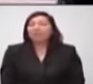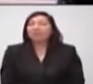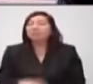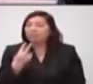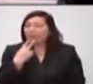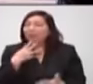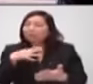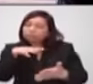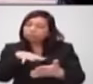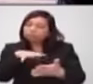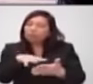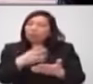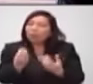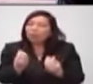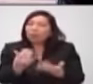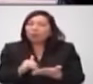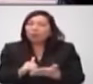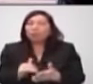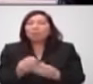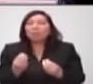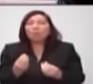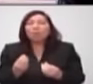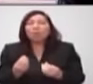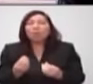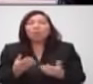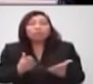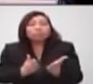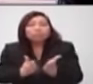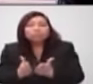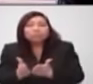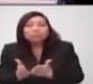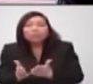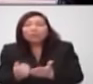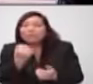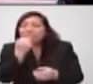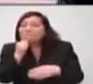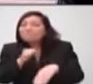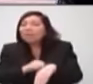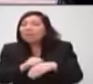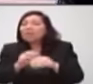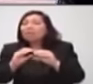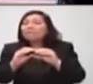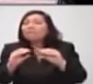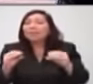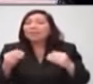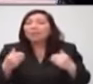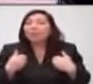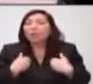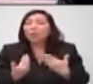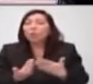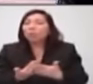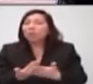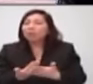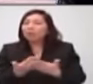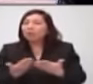estudiando. Teníamos un problema acá del gálibo por la viga, son elementos metálicos, pero que van a tener una nueva